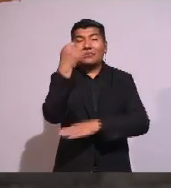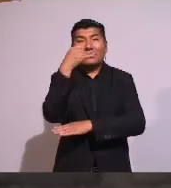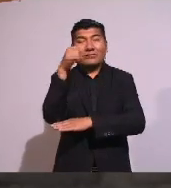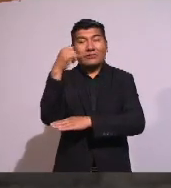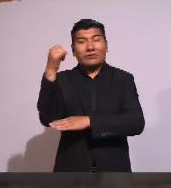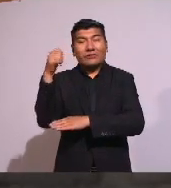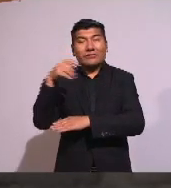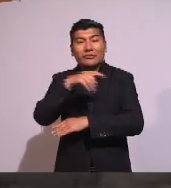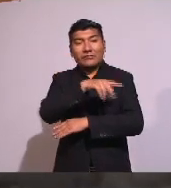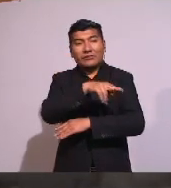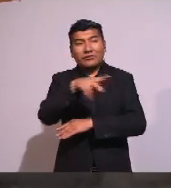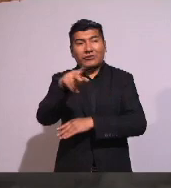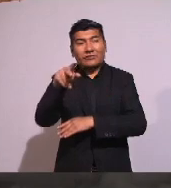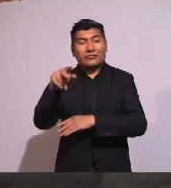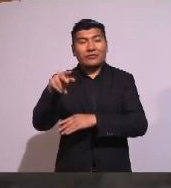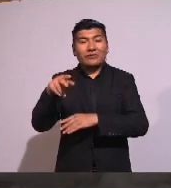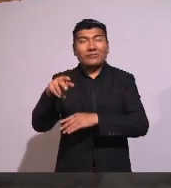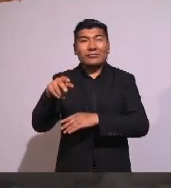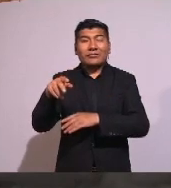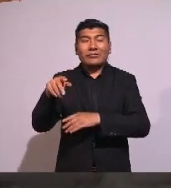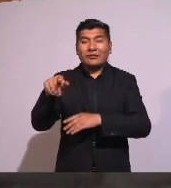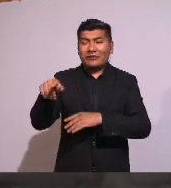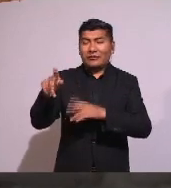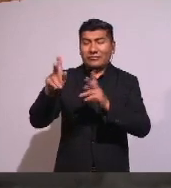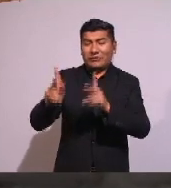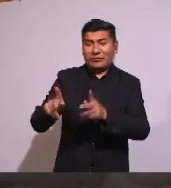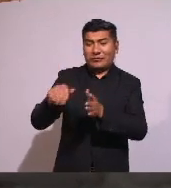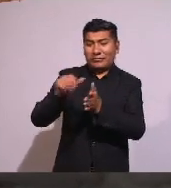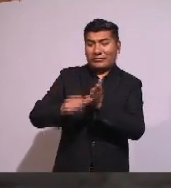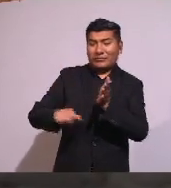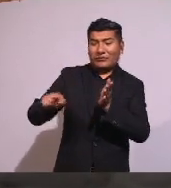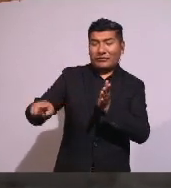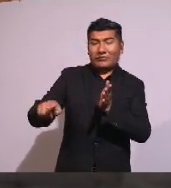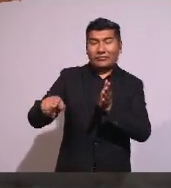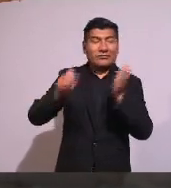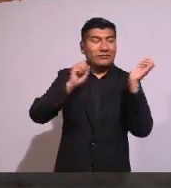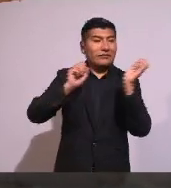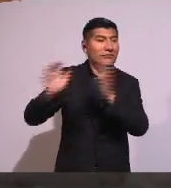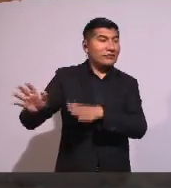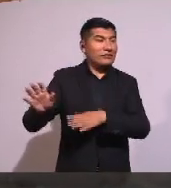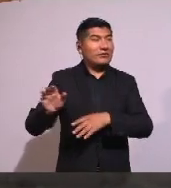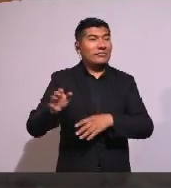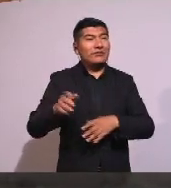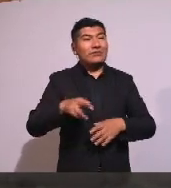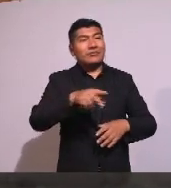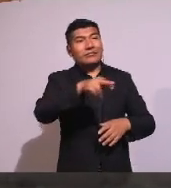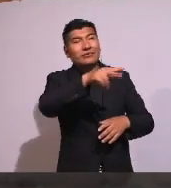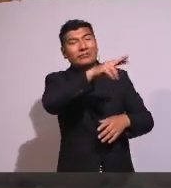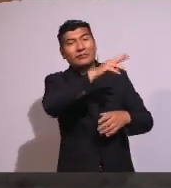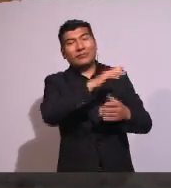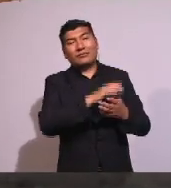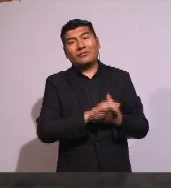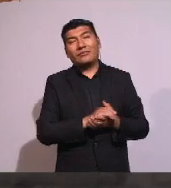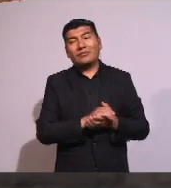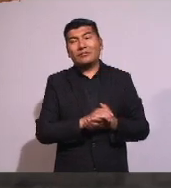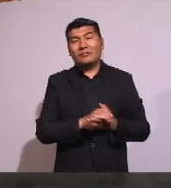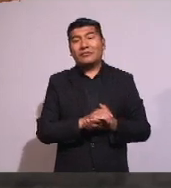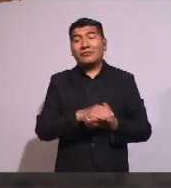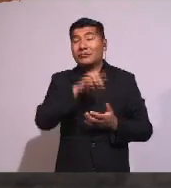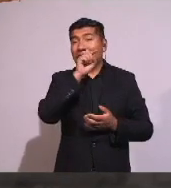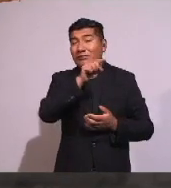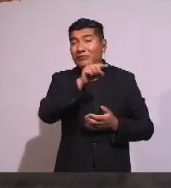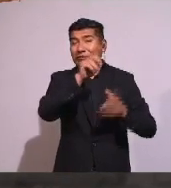Jericó pasó del lado del hombre herido antes que llegue el buen samaritano. Y este